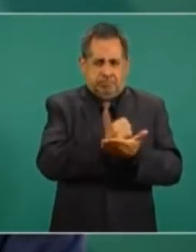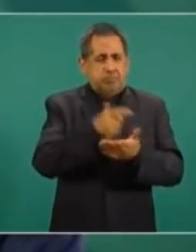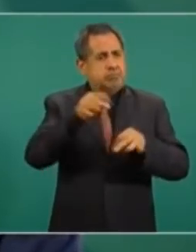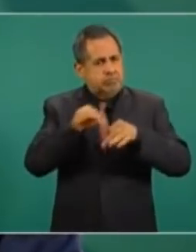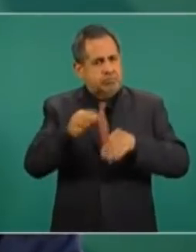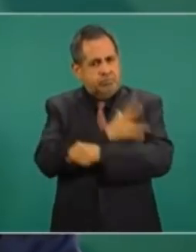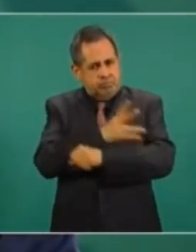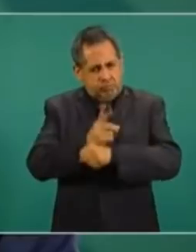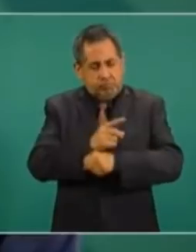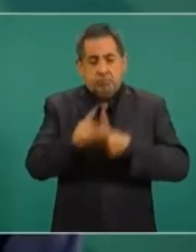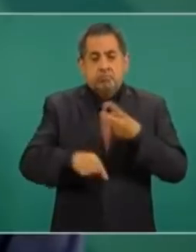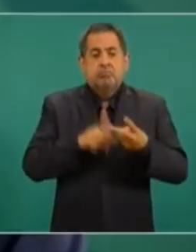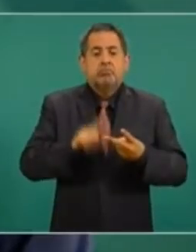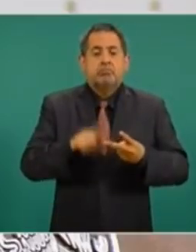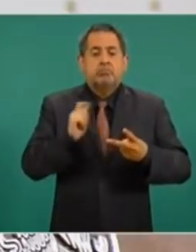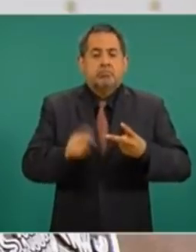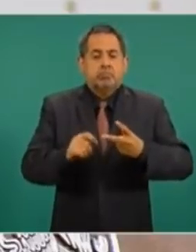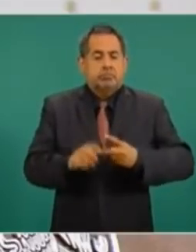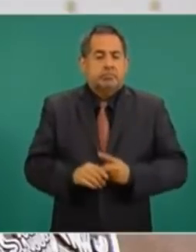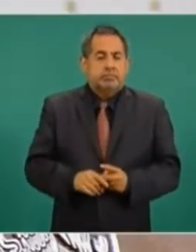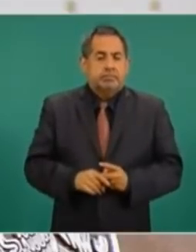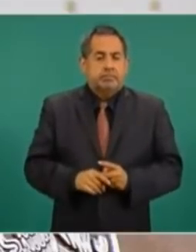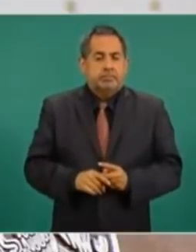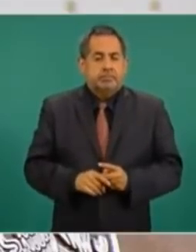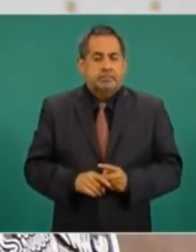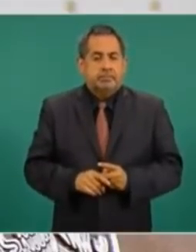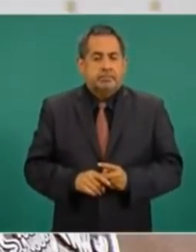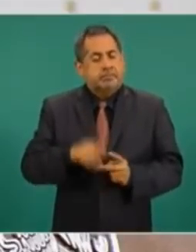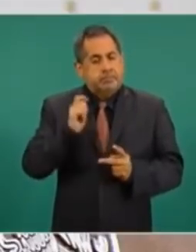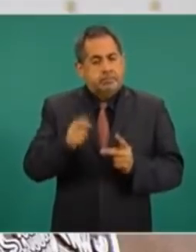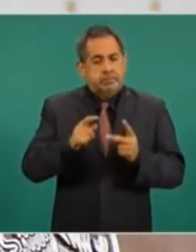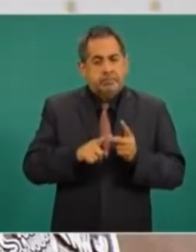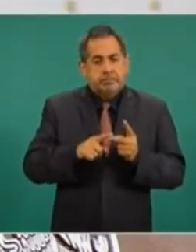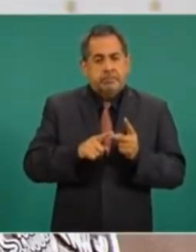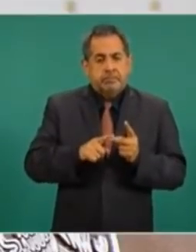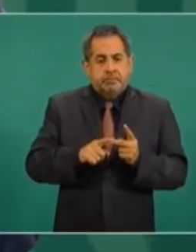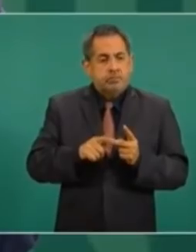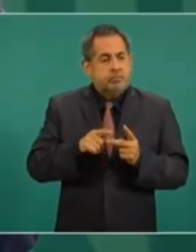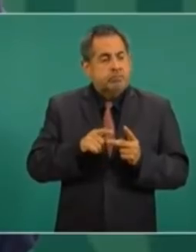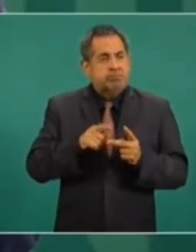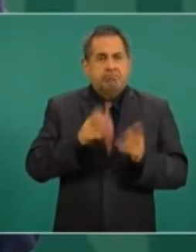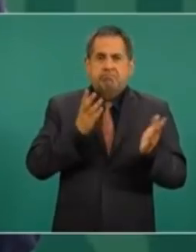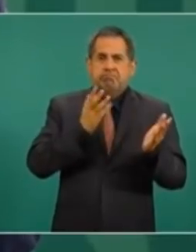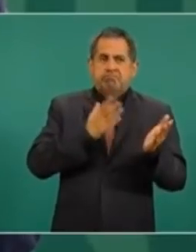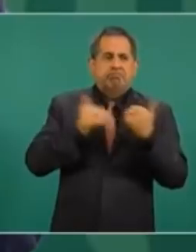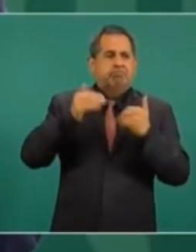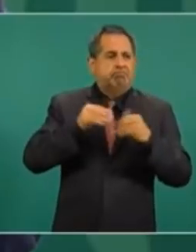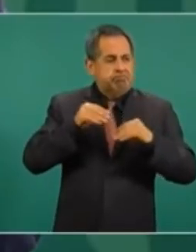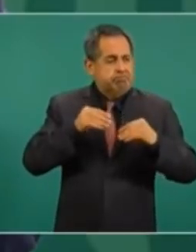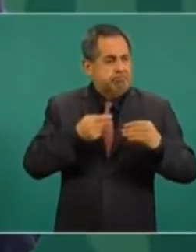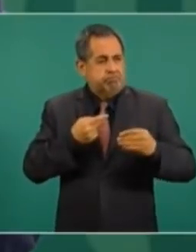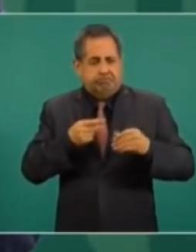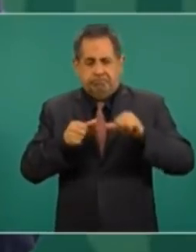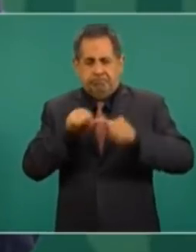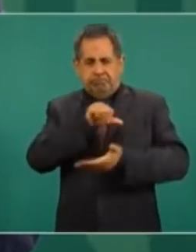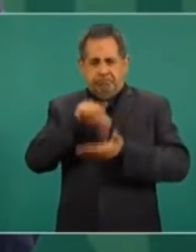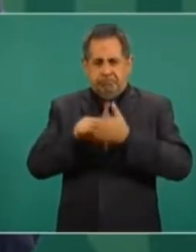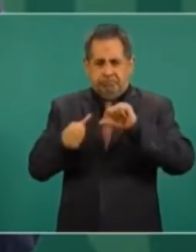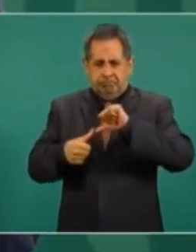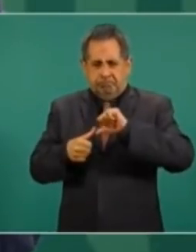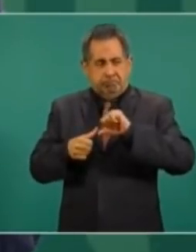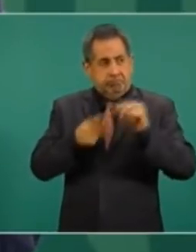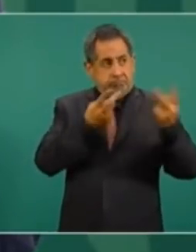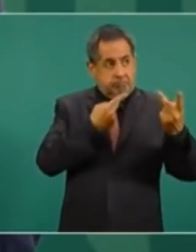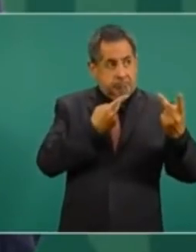honradamente. Y lo otro, que se atiende el desarrollo de Centroamérica.